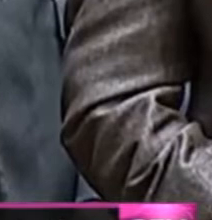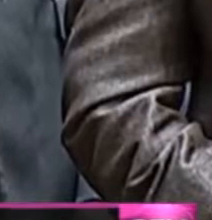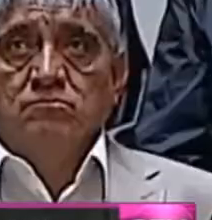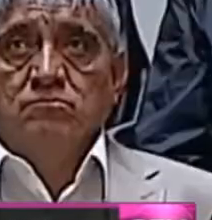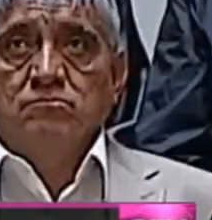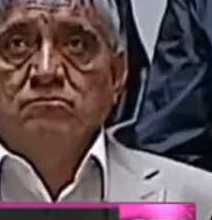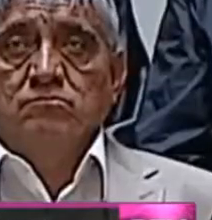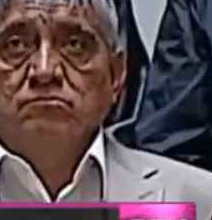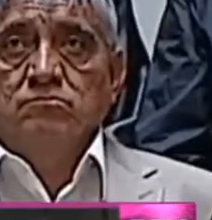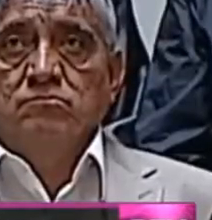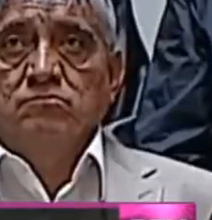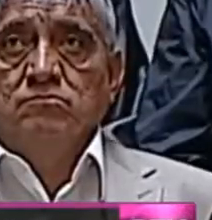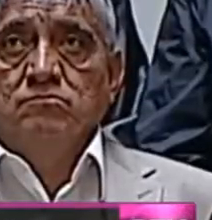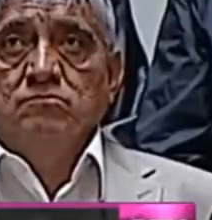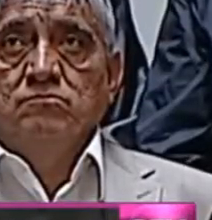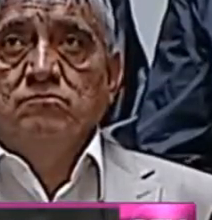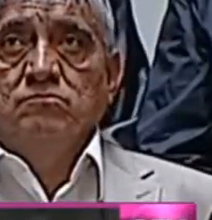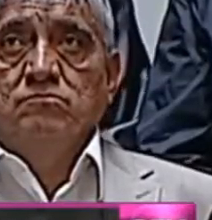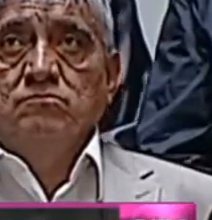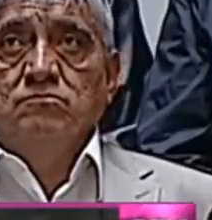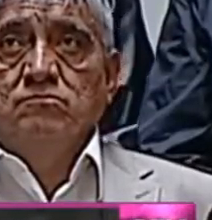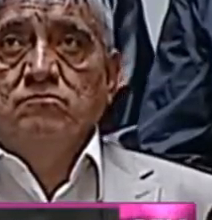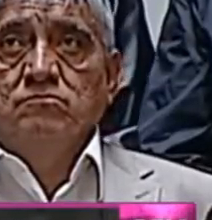gabinete ta ke jupana karu.